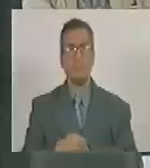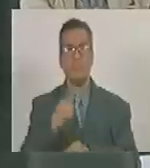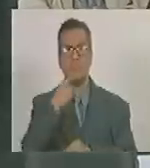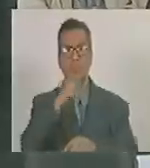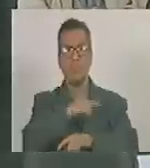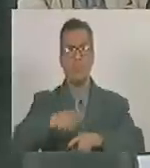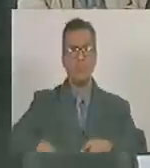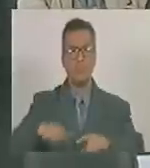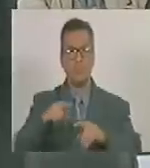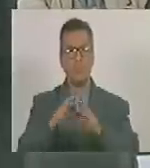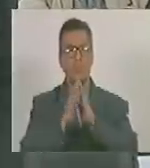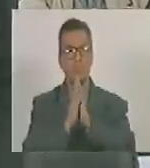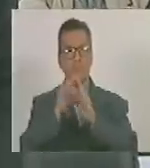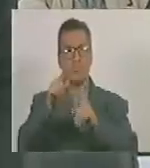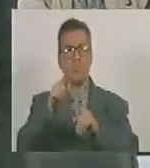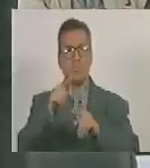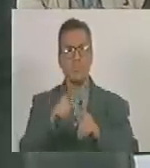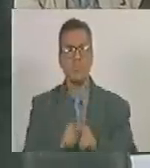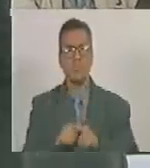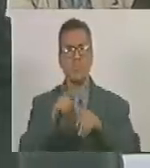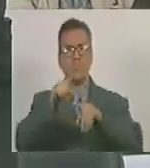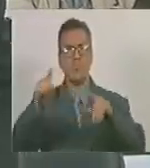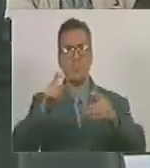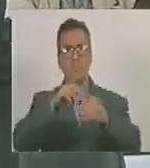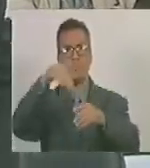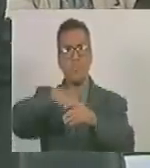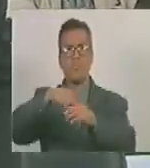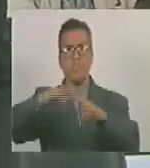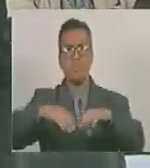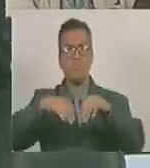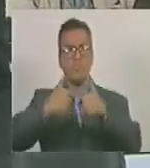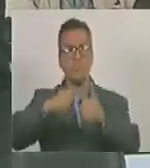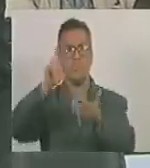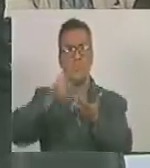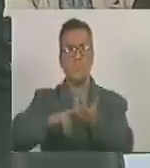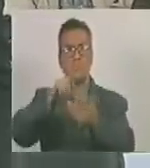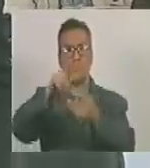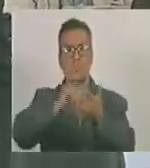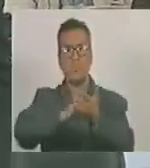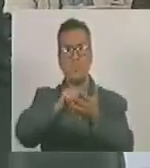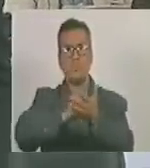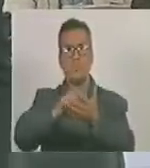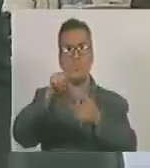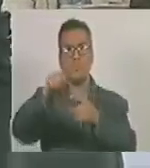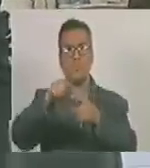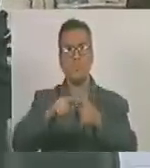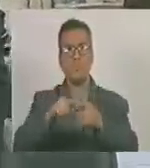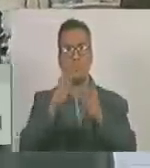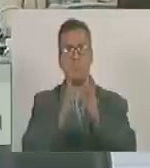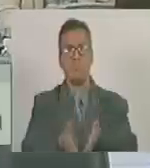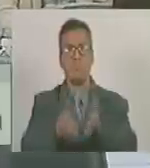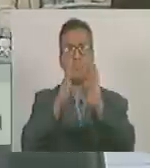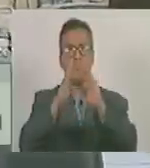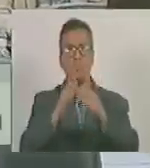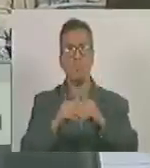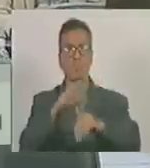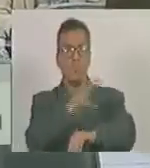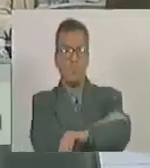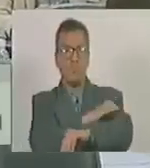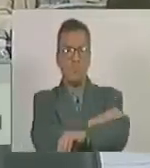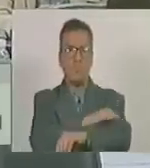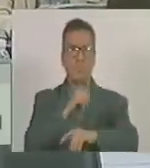Presidente, respetuosamente solicito conste en acta el voto salvado en la aprobación de estos artículos por parte del bloque de la